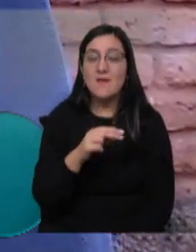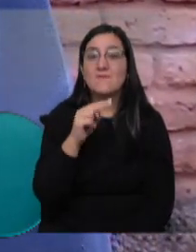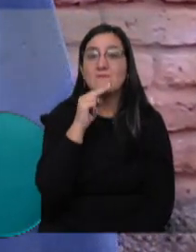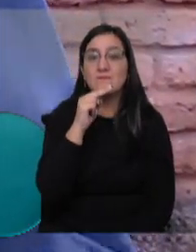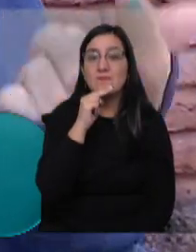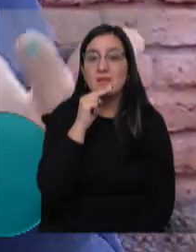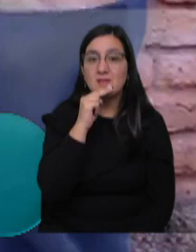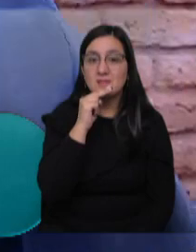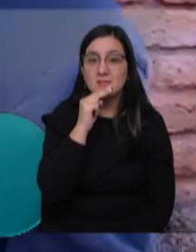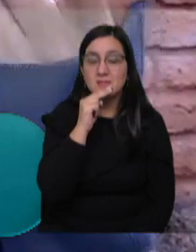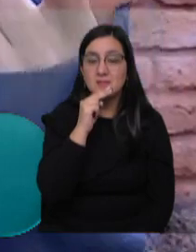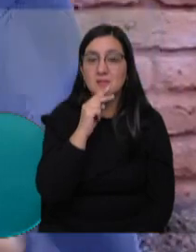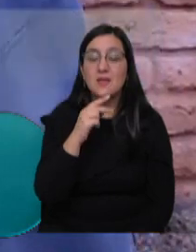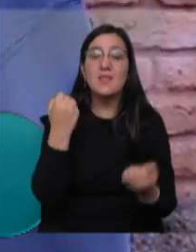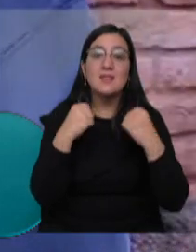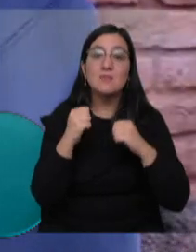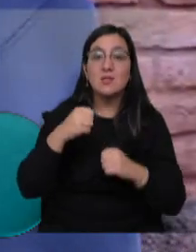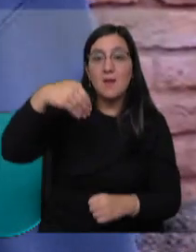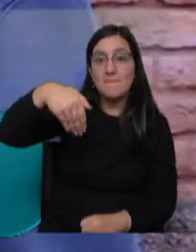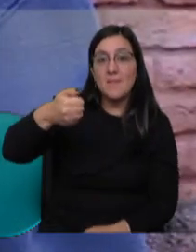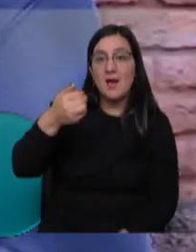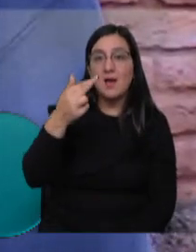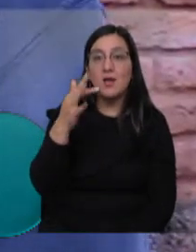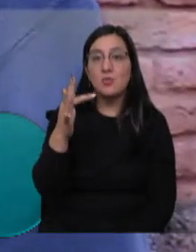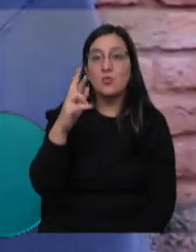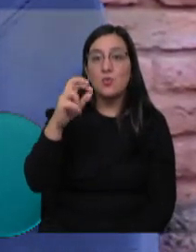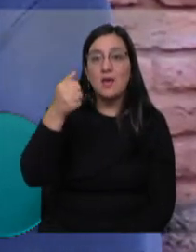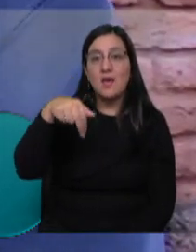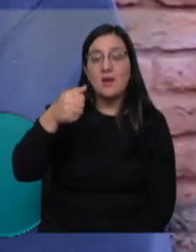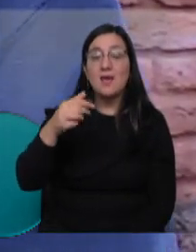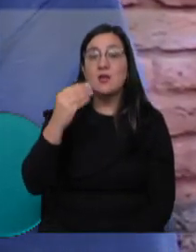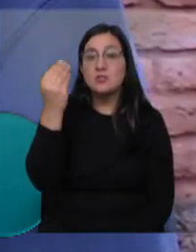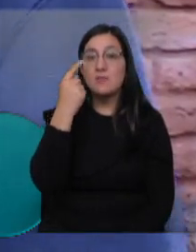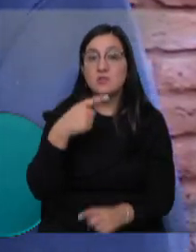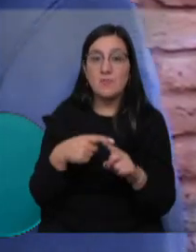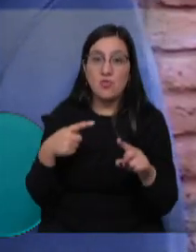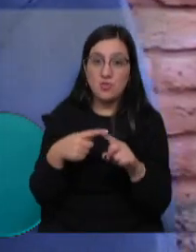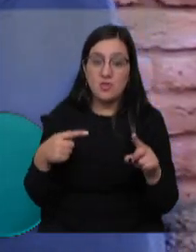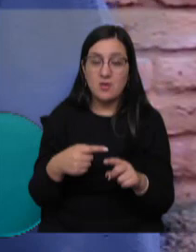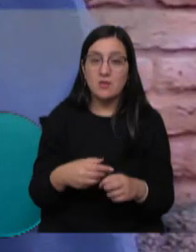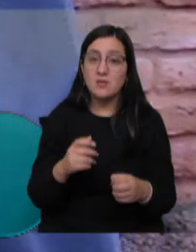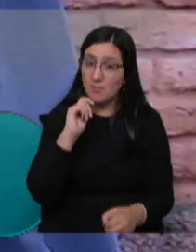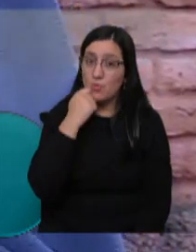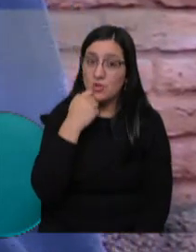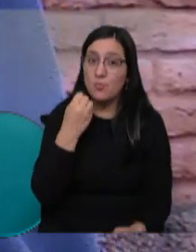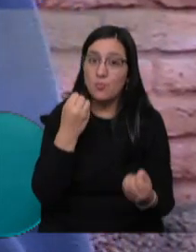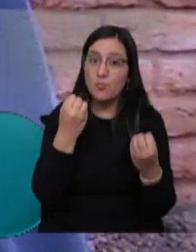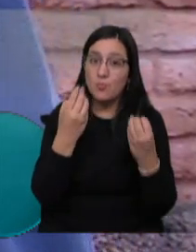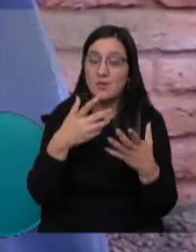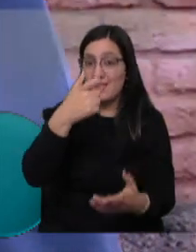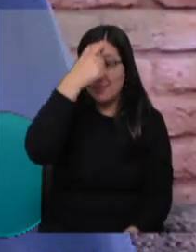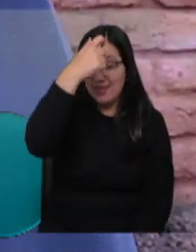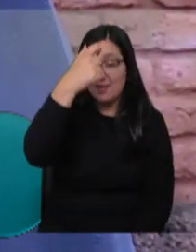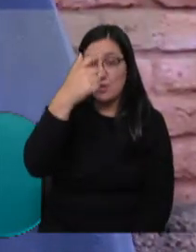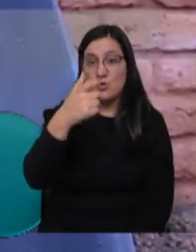viernes que entrenamos en Maturana, que es una cancha más grande, no es acá, y los sábados al mediodía, tipo a las 12 por ahí. Y nada, está re lindo porque el técnico nuestro